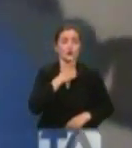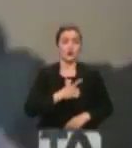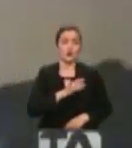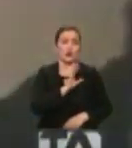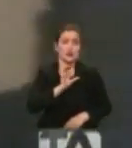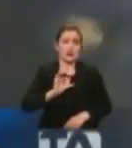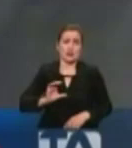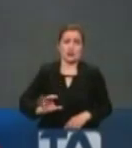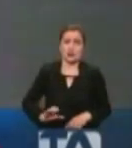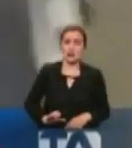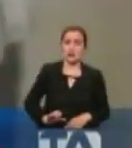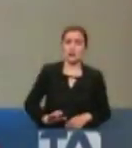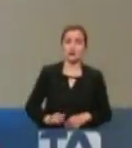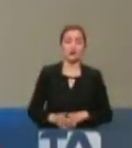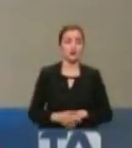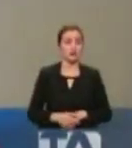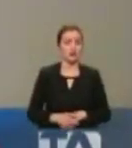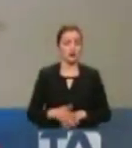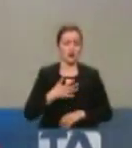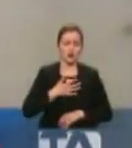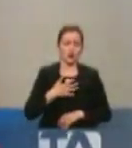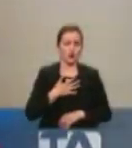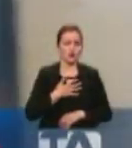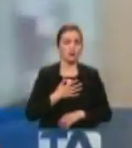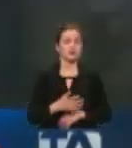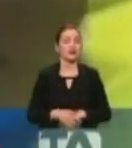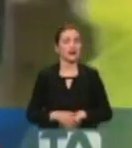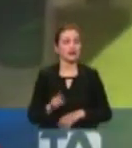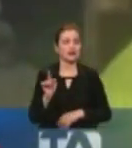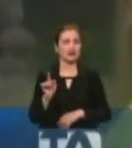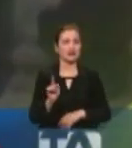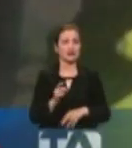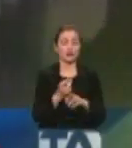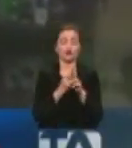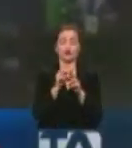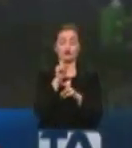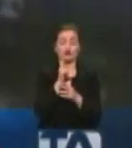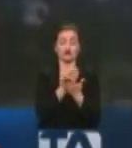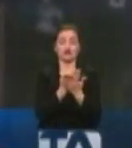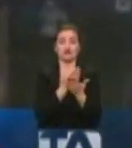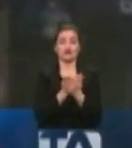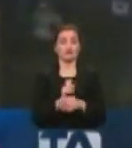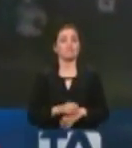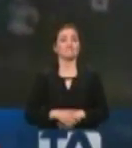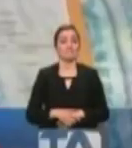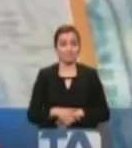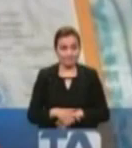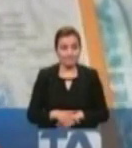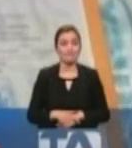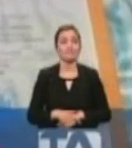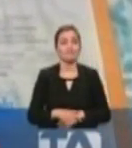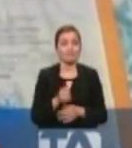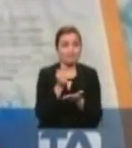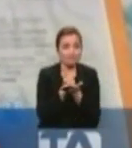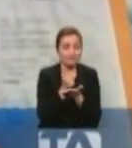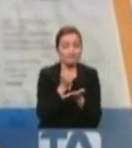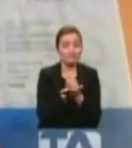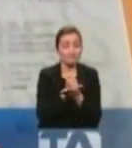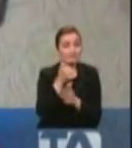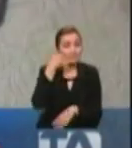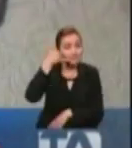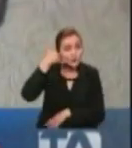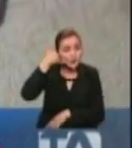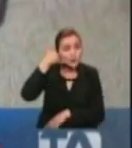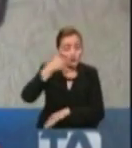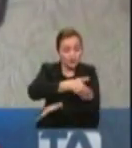Yo soy un cristiano, nada. Yo soy un jornalista. Pero resulta que aquí sí había evidencias. Pasaportes, celulares